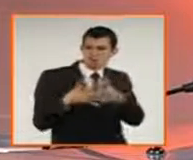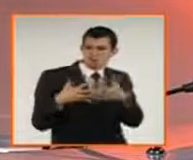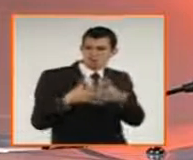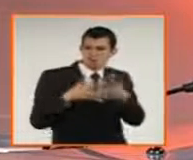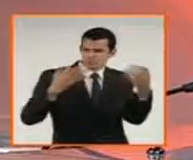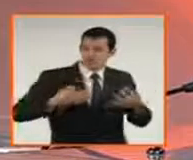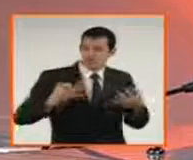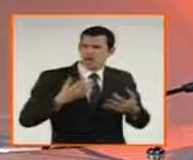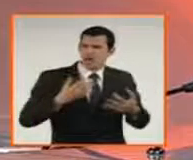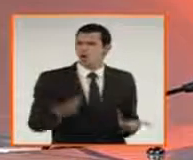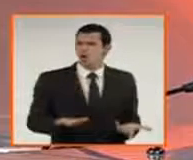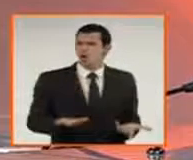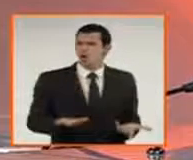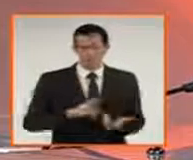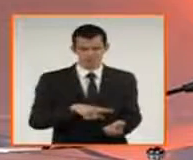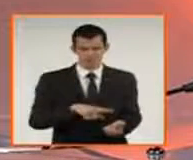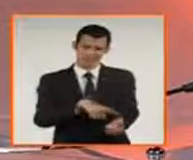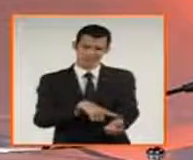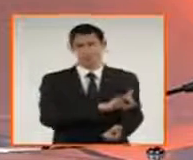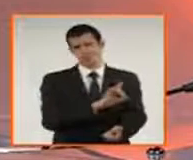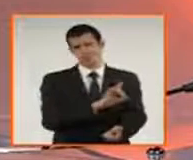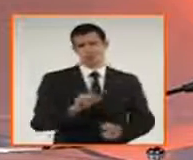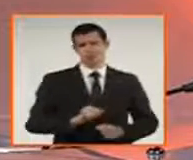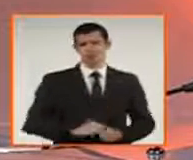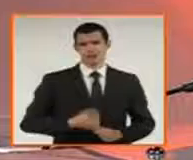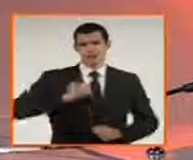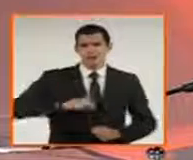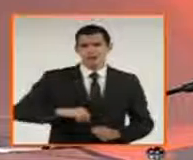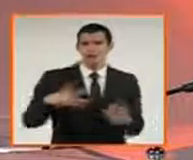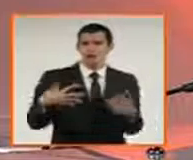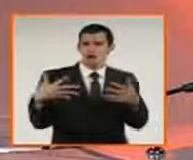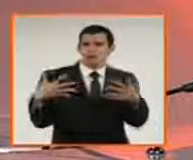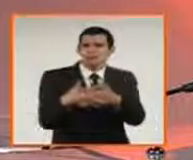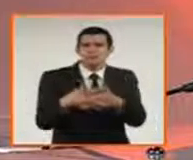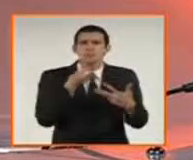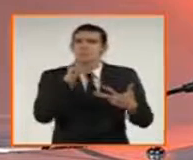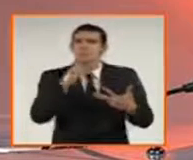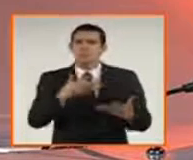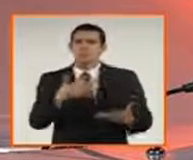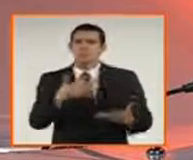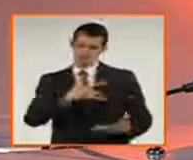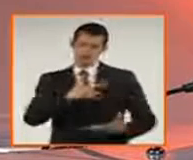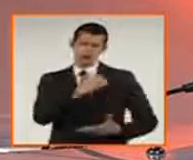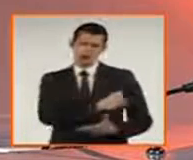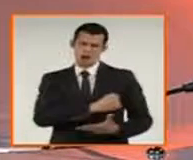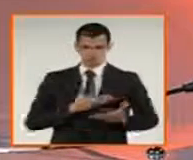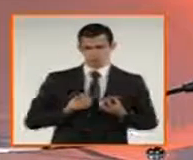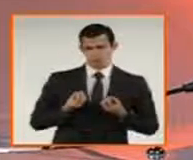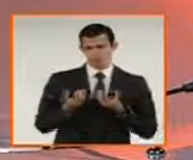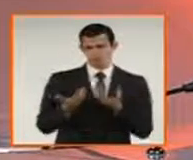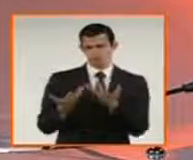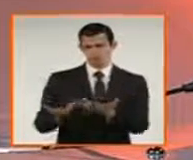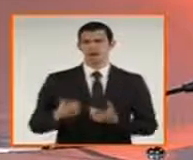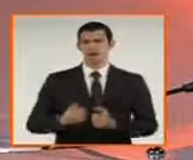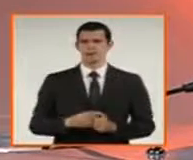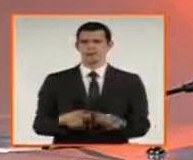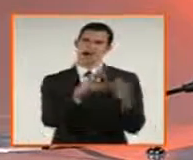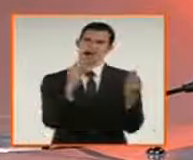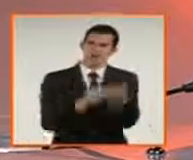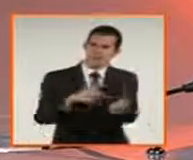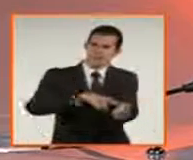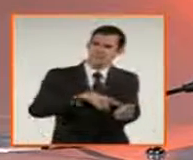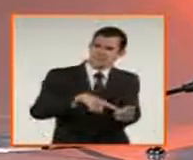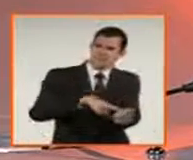afecto, del desvelo, del corazón y de la emoción. Mientras que la familia biológica navega en la cavidad sanguínea, la